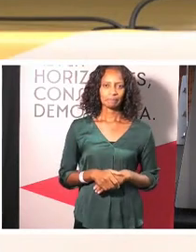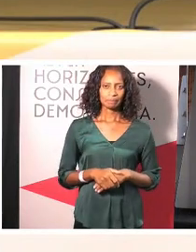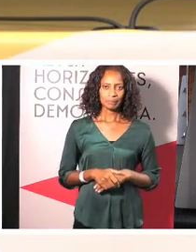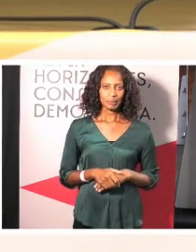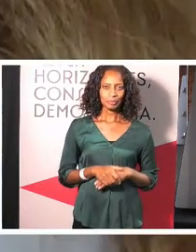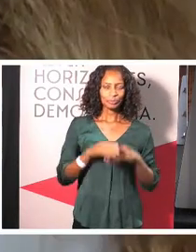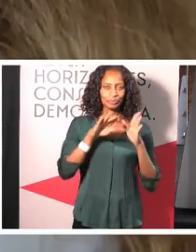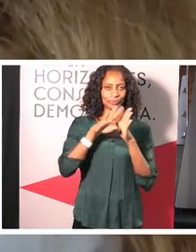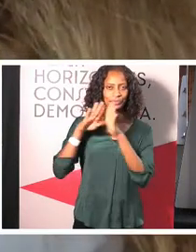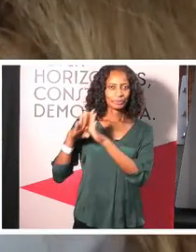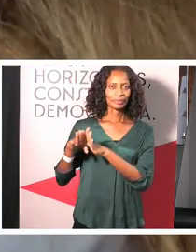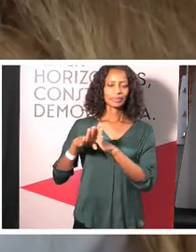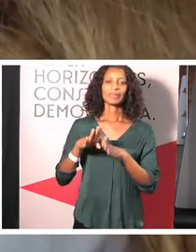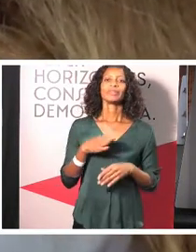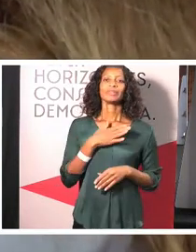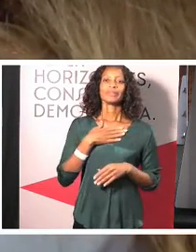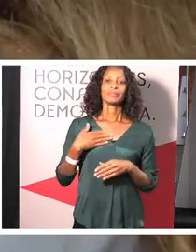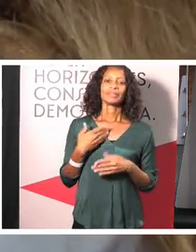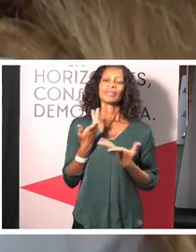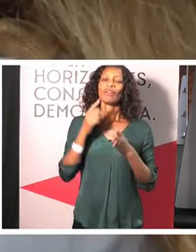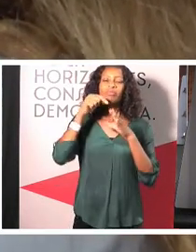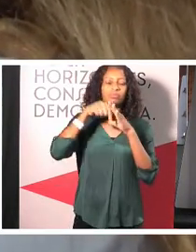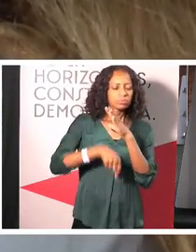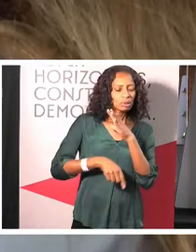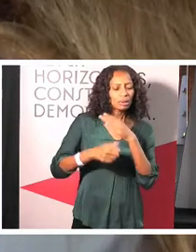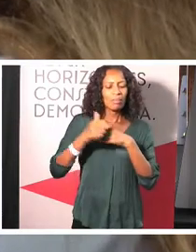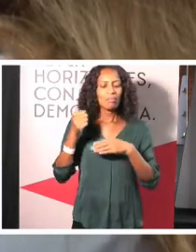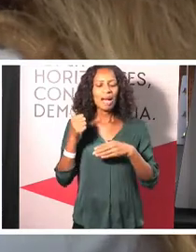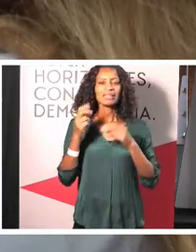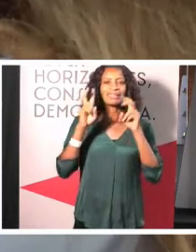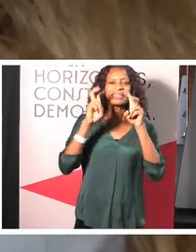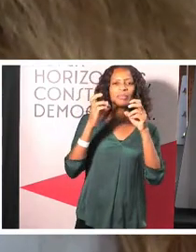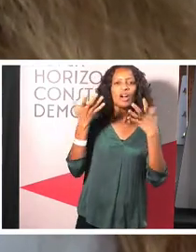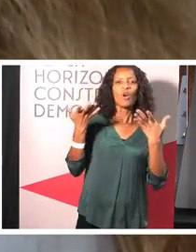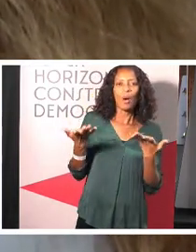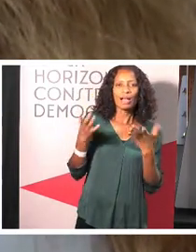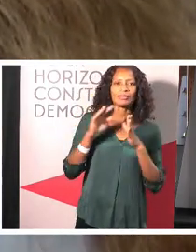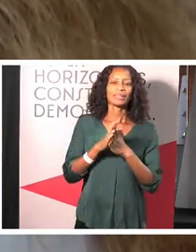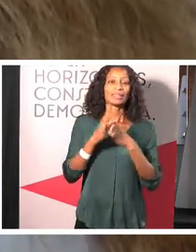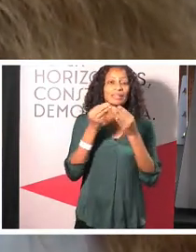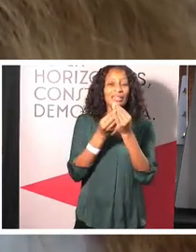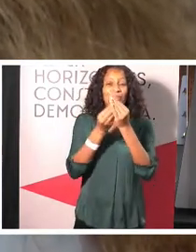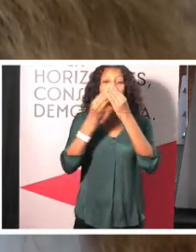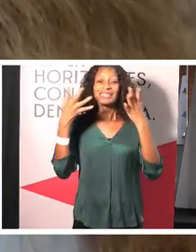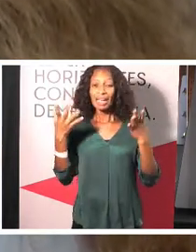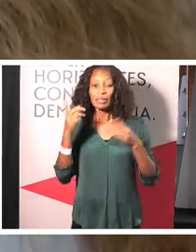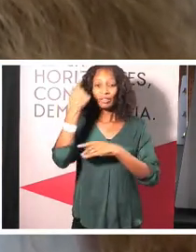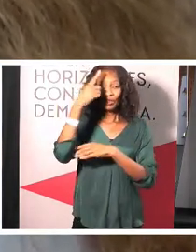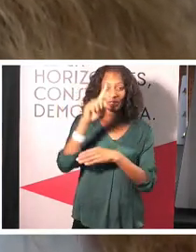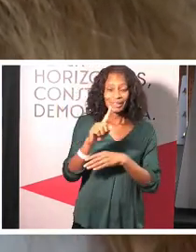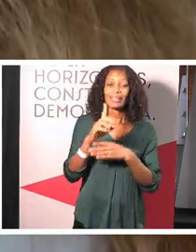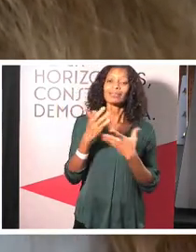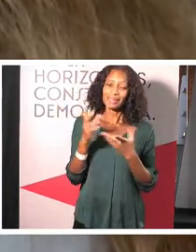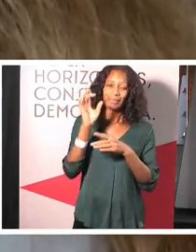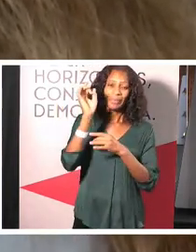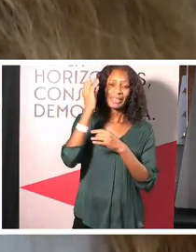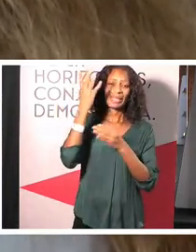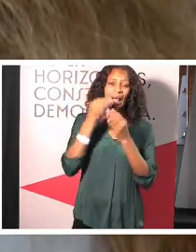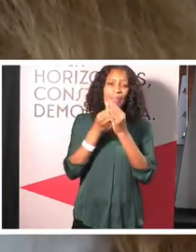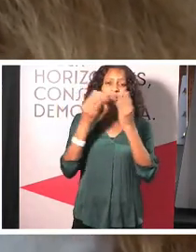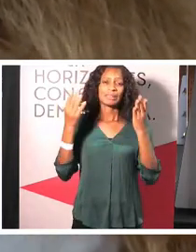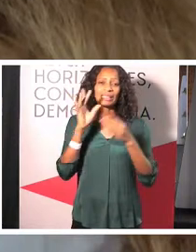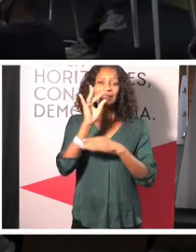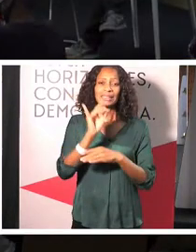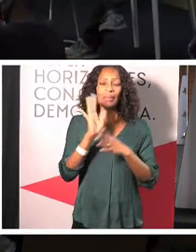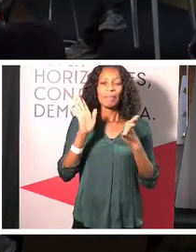Por otro lado, yo quería pues un poco profundizar o ir un poquito más allá de lo abstracto, aunque siempre voy a ser un poquito abstracto, pero